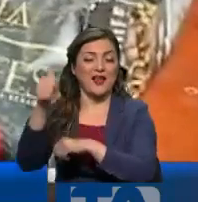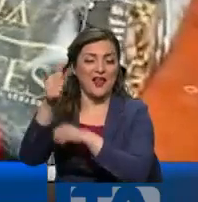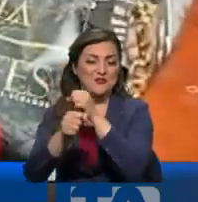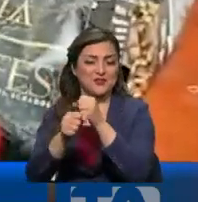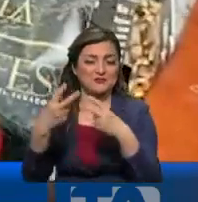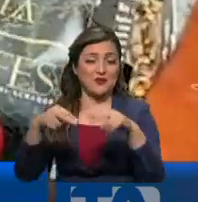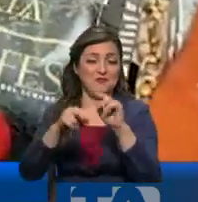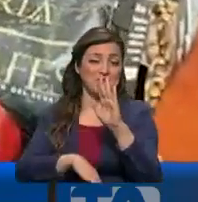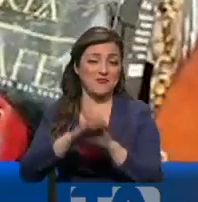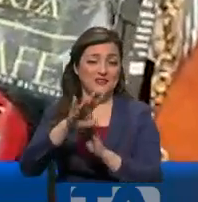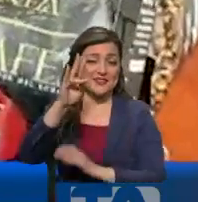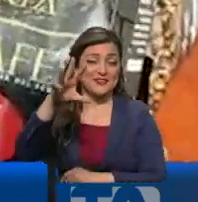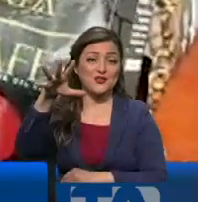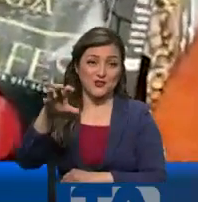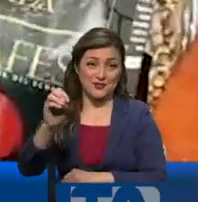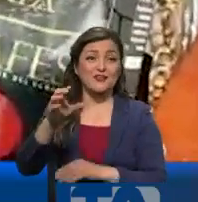de precio máximo de